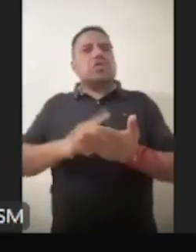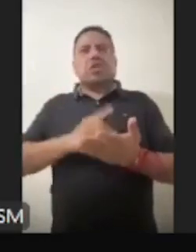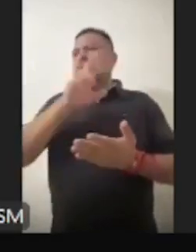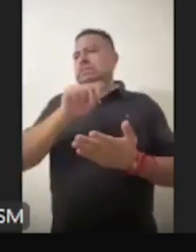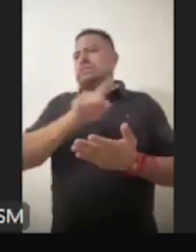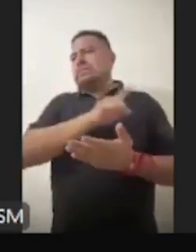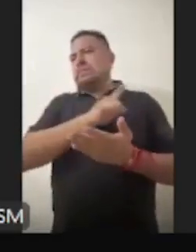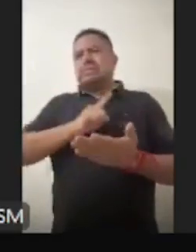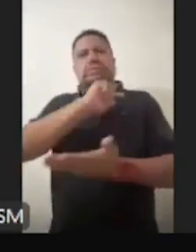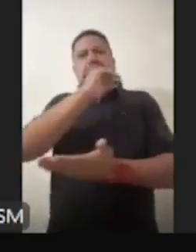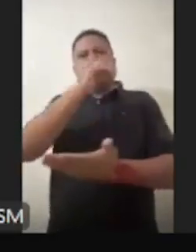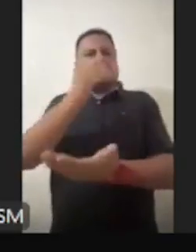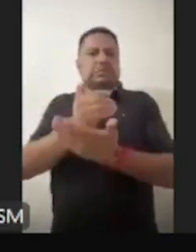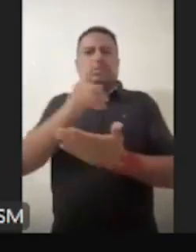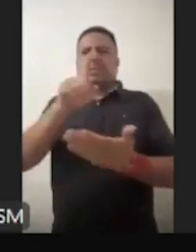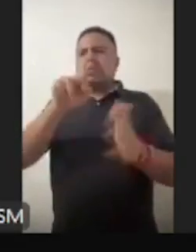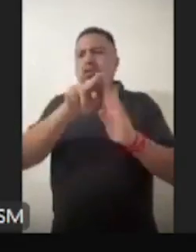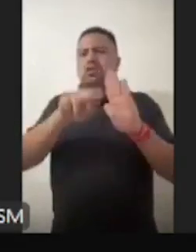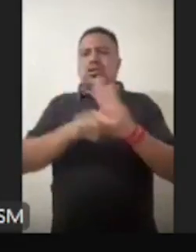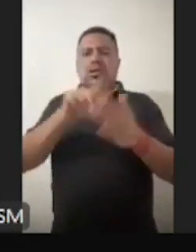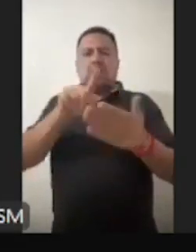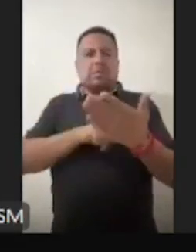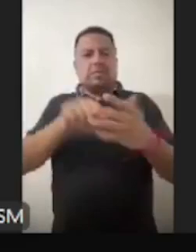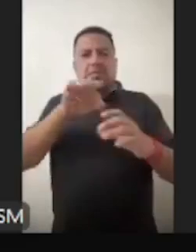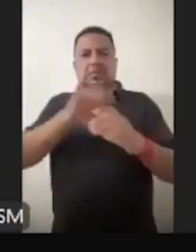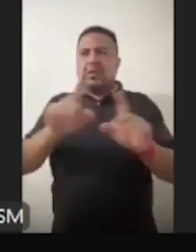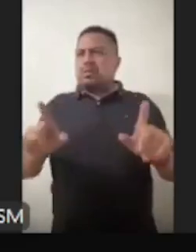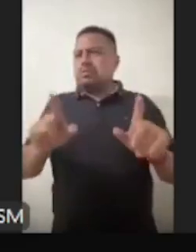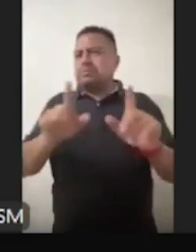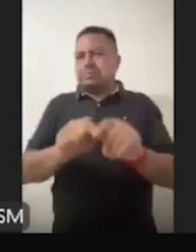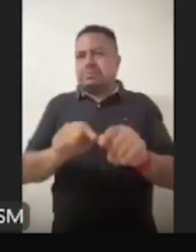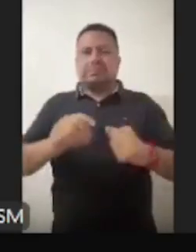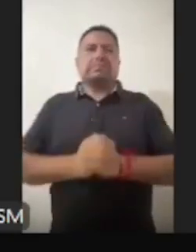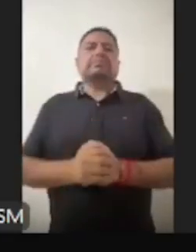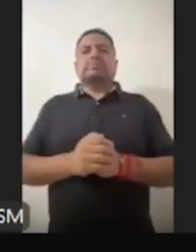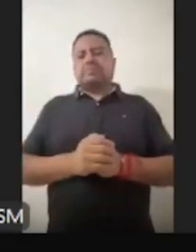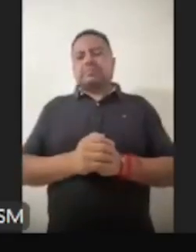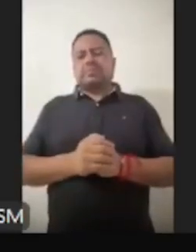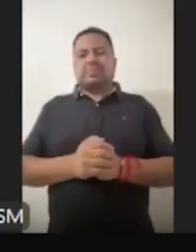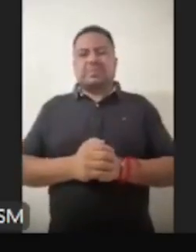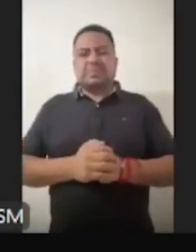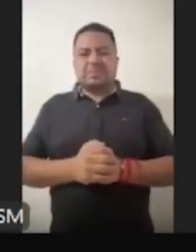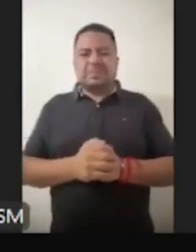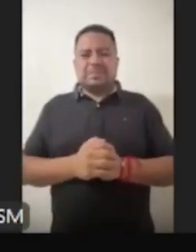la normativa electoral. Es la cuenta magistrada presidenta, magistradas, magistrado.